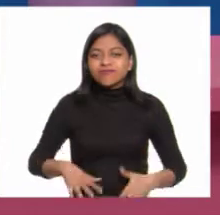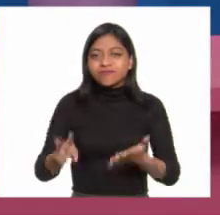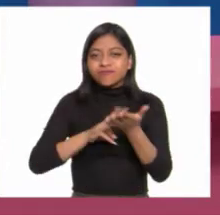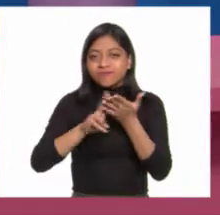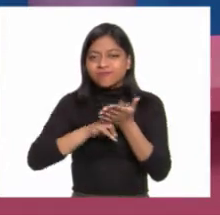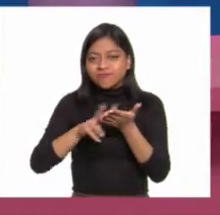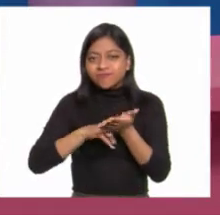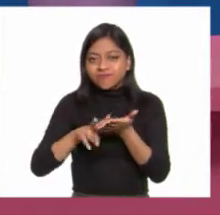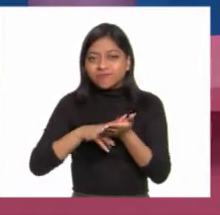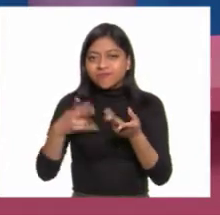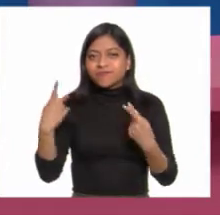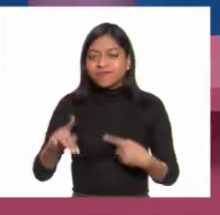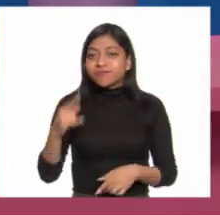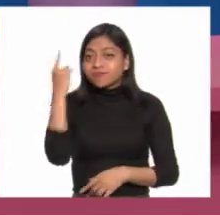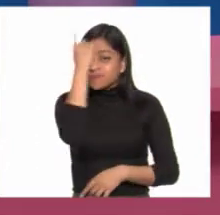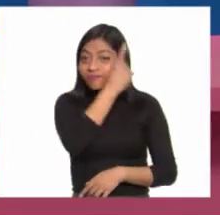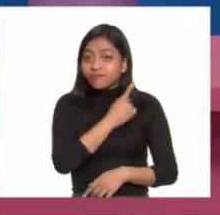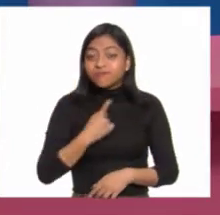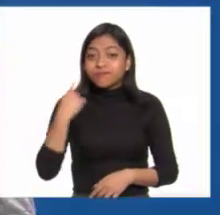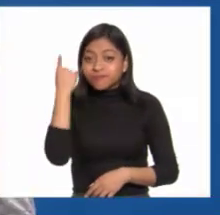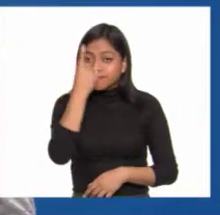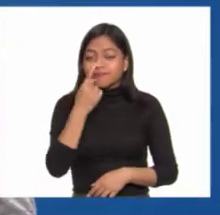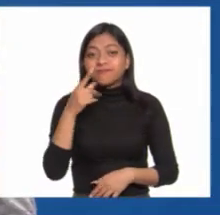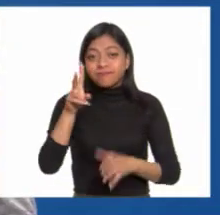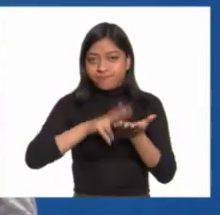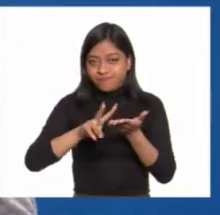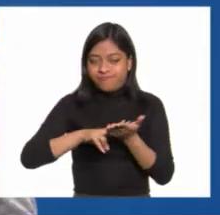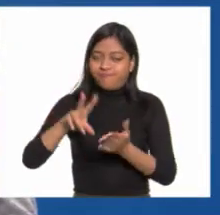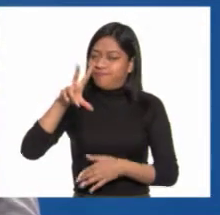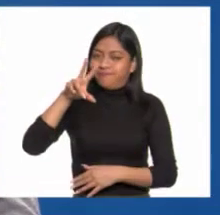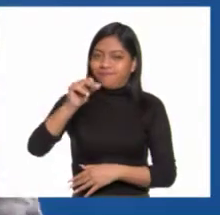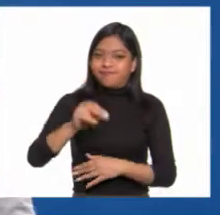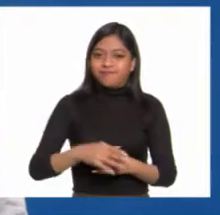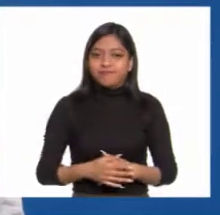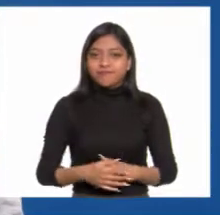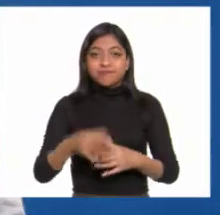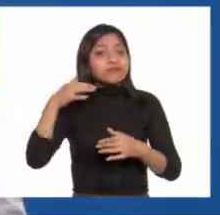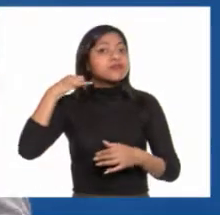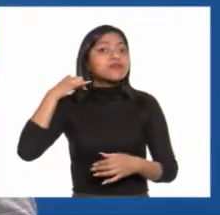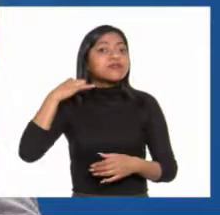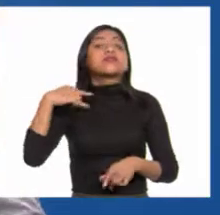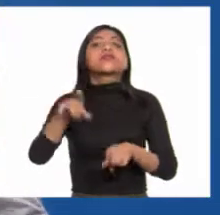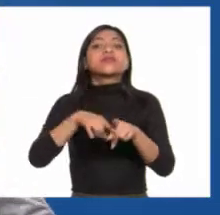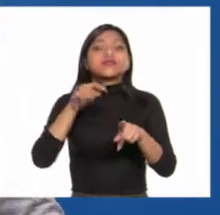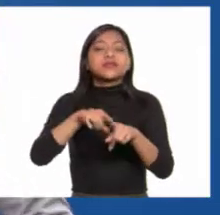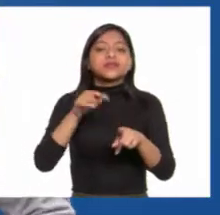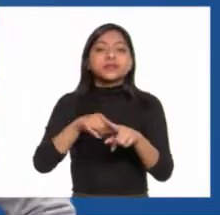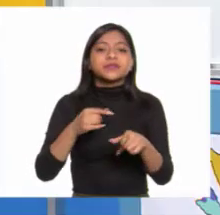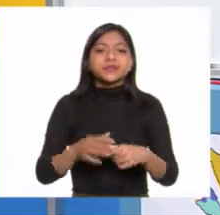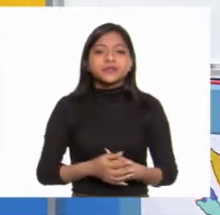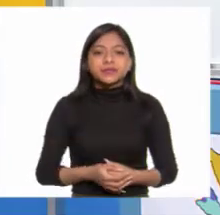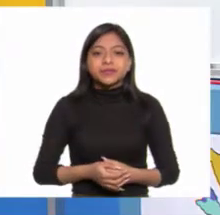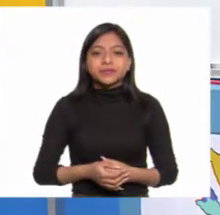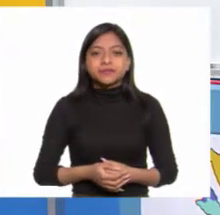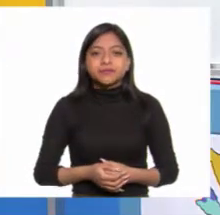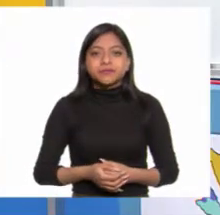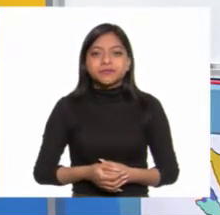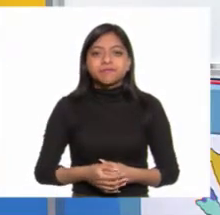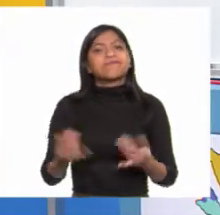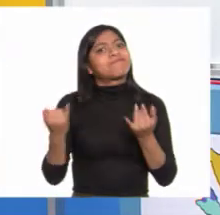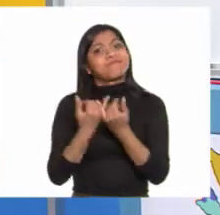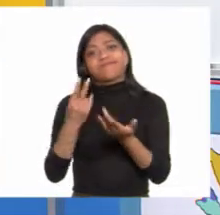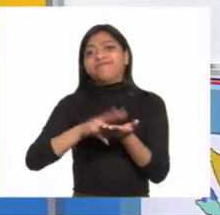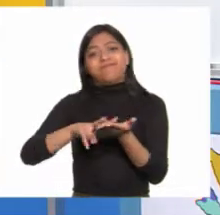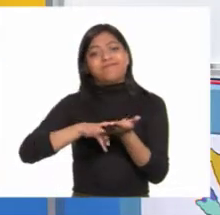parte que parece humana. Muy bien. ¿Y mi cabello de qué color es? ¿Tu cabello es también